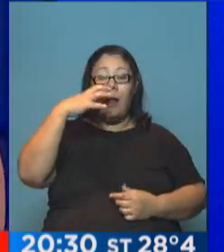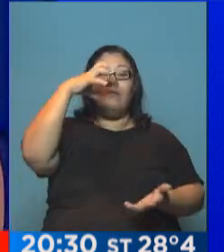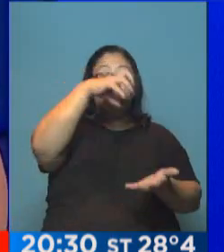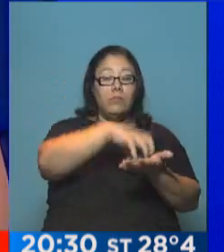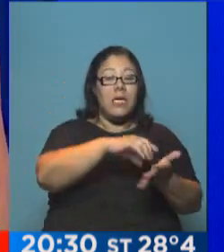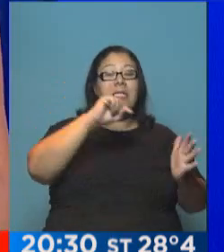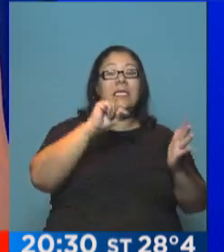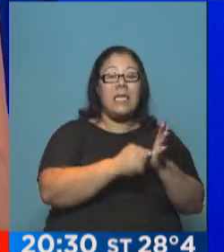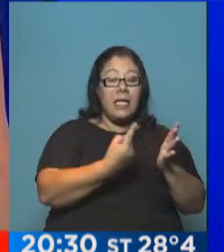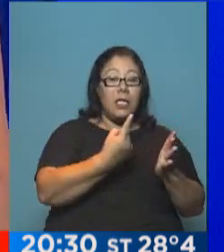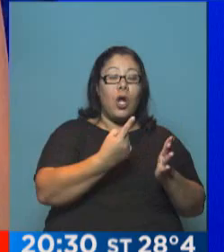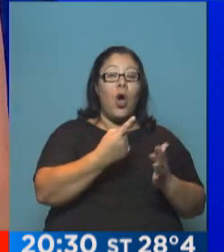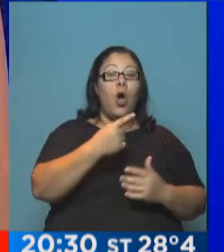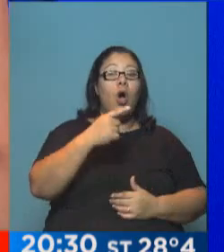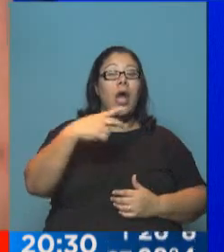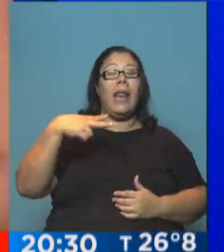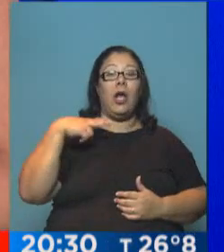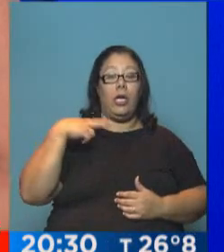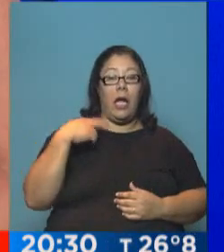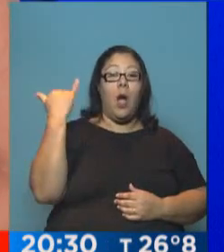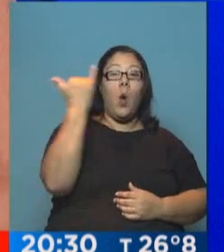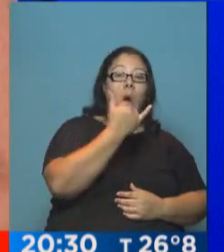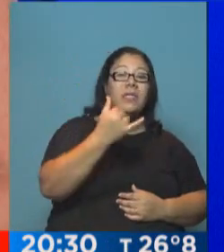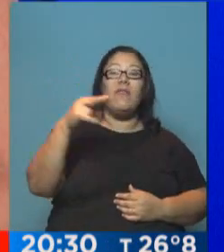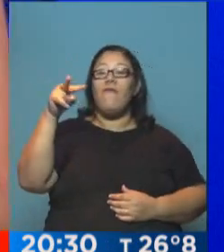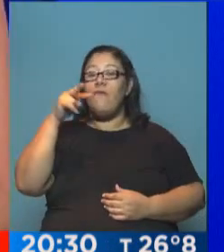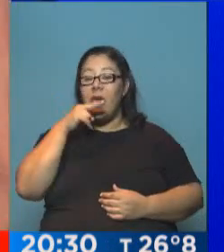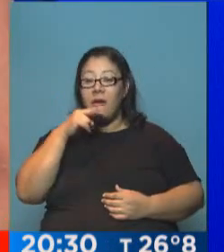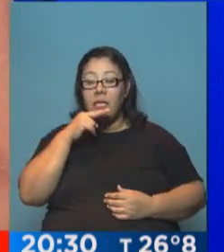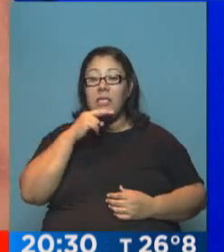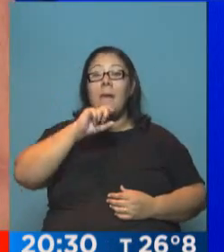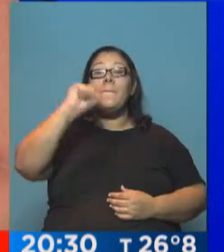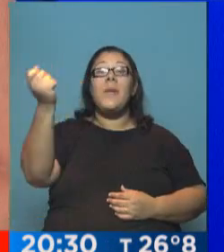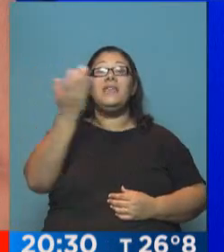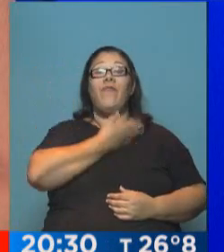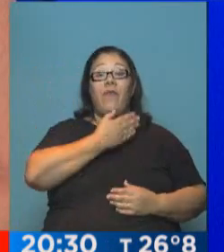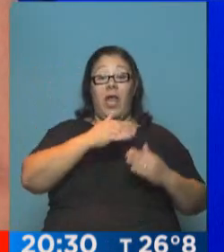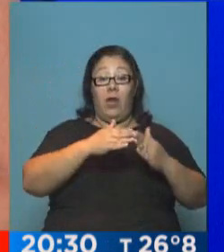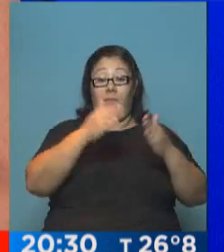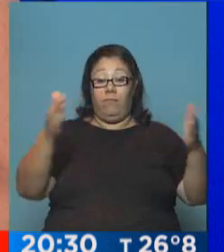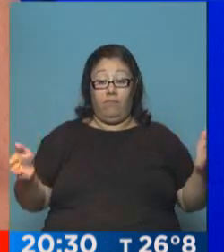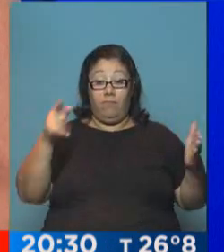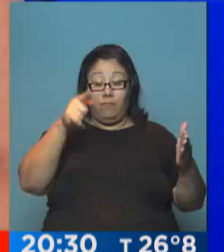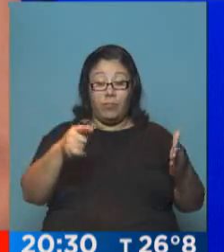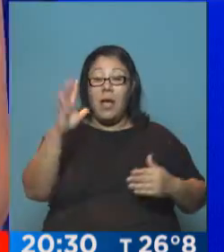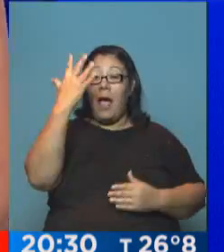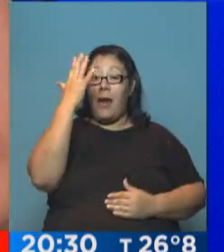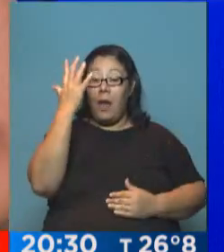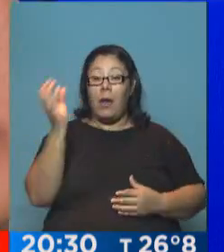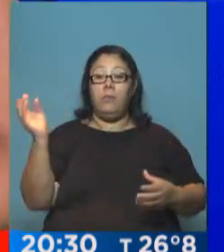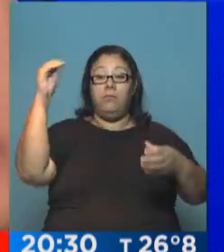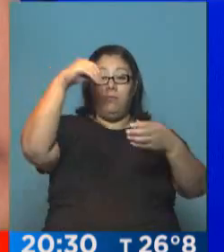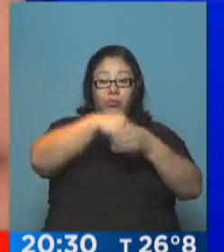tradicional le suman una joyita. Los jueves y viernes de estos días de febrero, estos días que se vienen de carnaval, suman a la murga Los Amantes de la